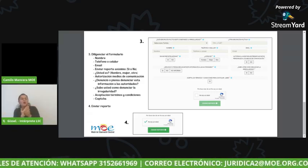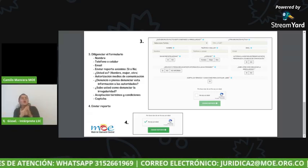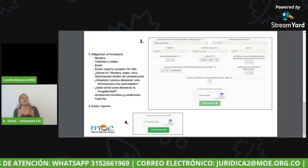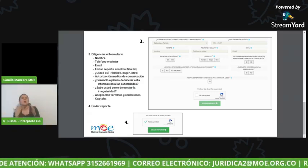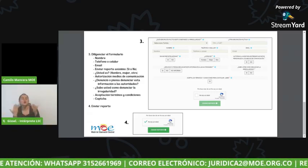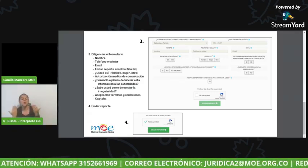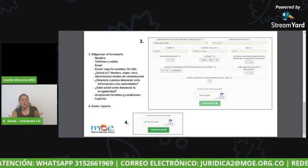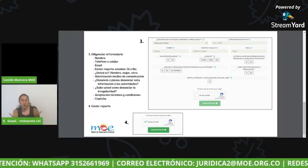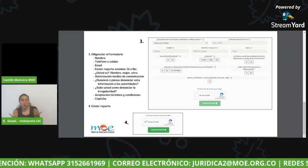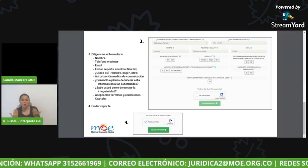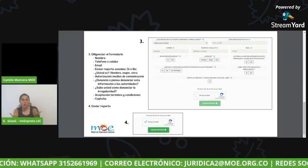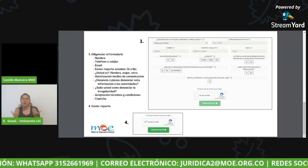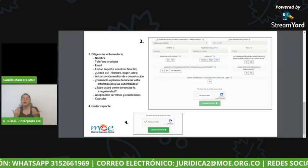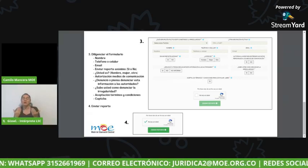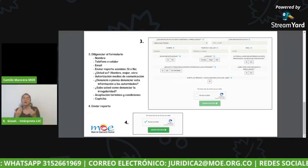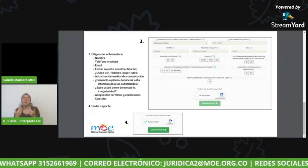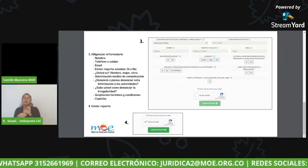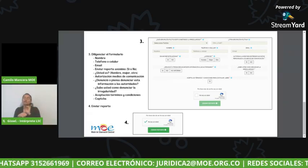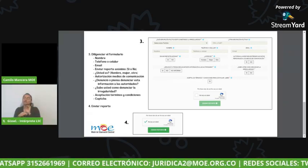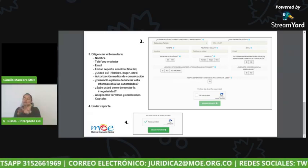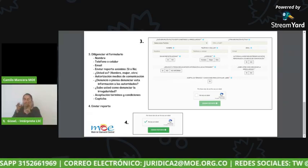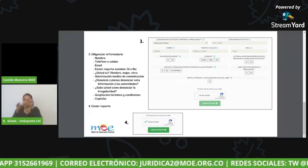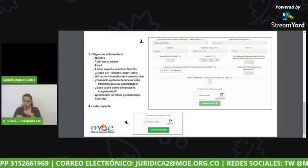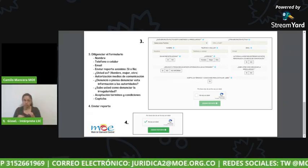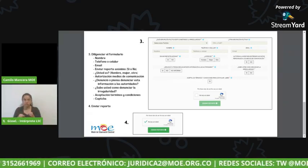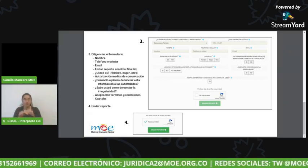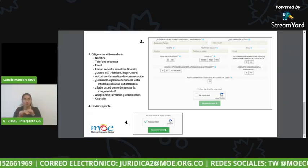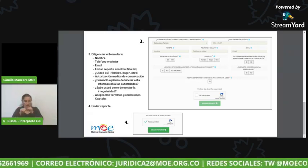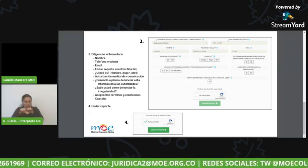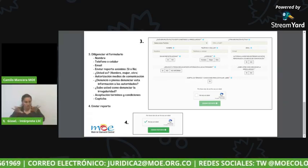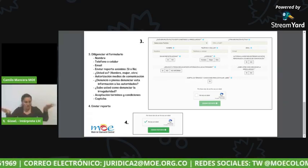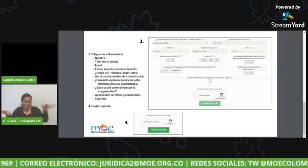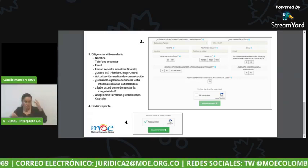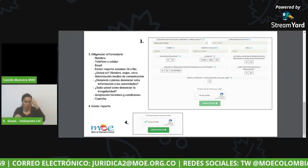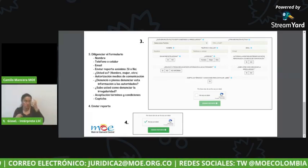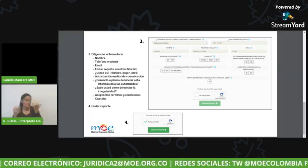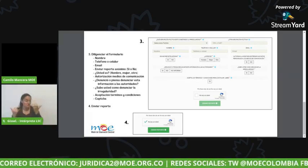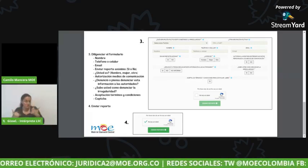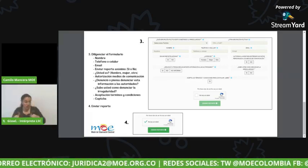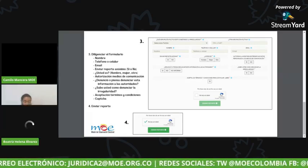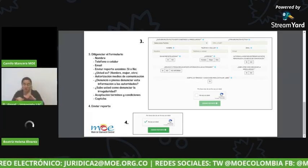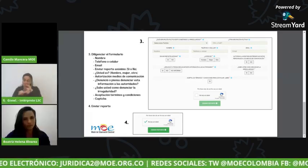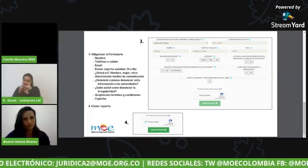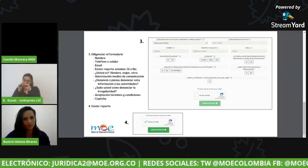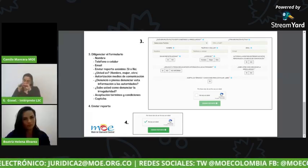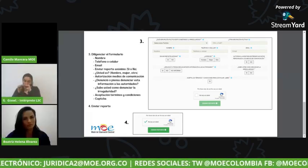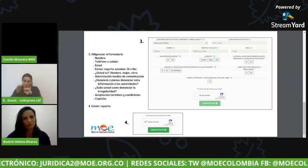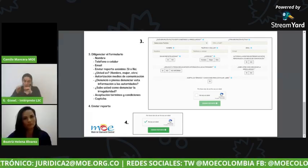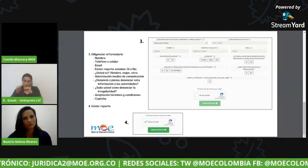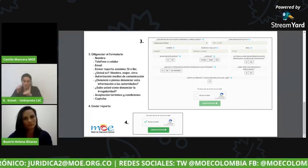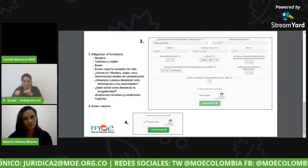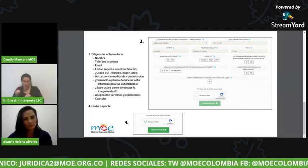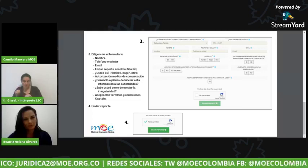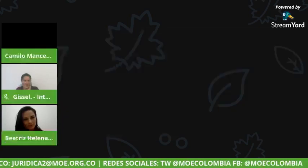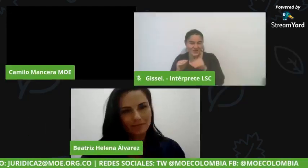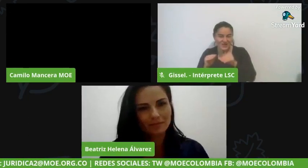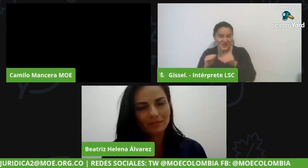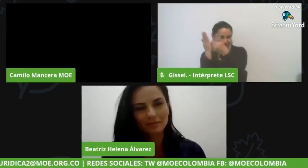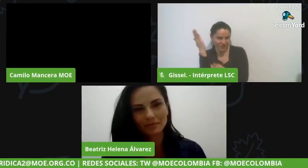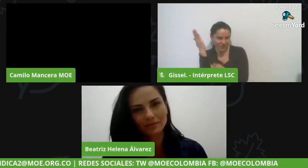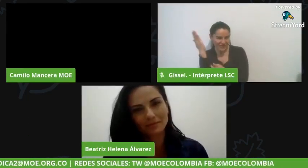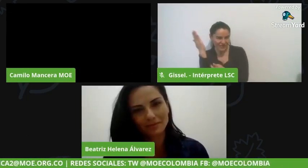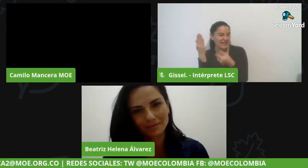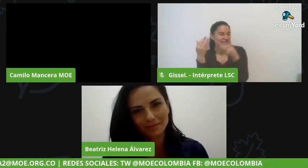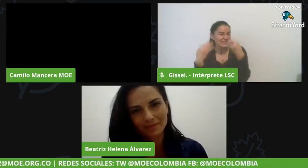un organismo competente ya con esto cerramos el proceso como ustedes lo ven es un formulario muy sencillo no